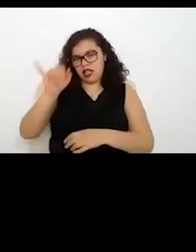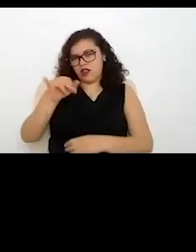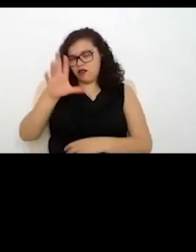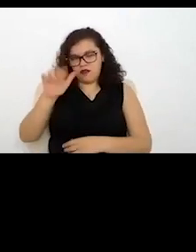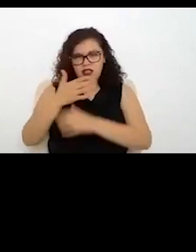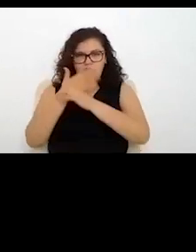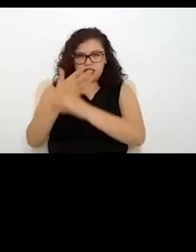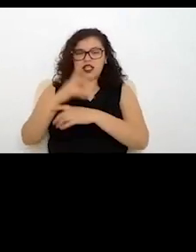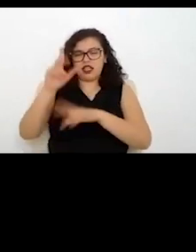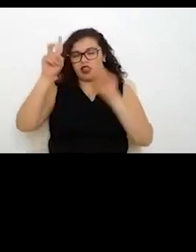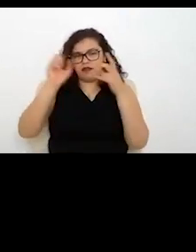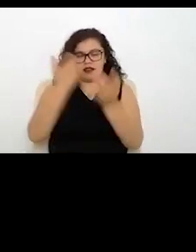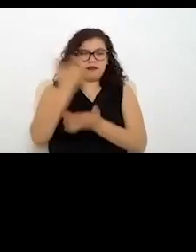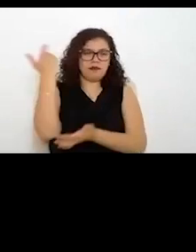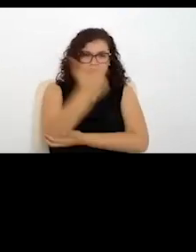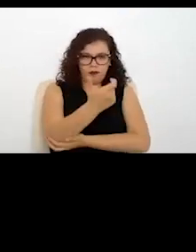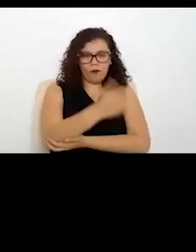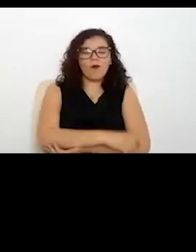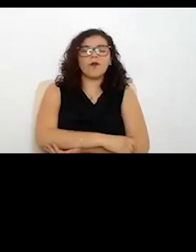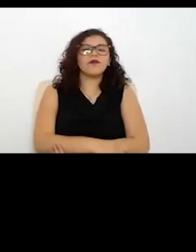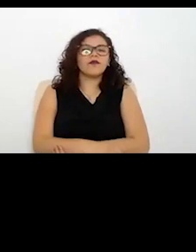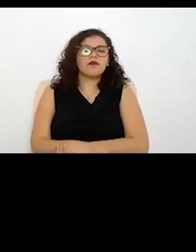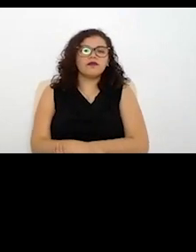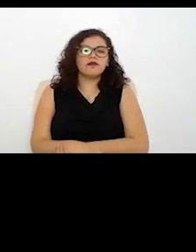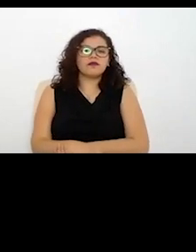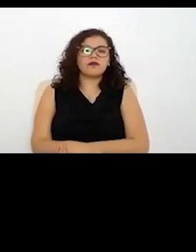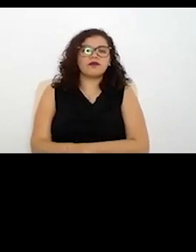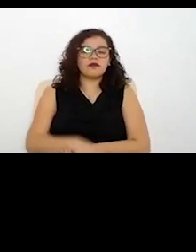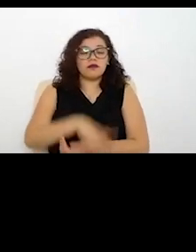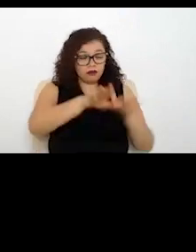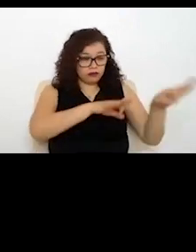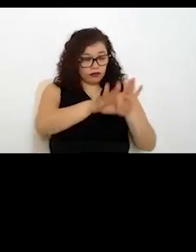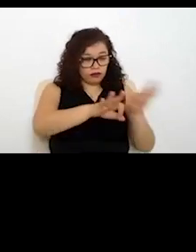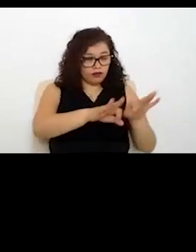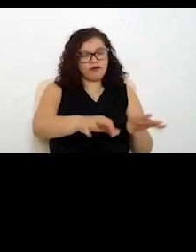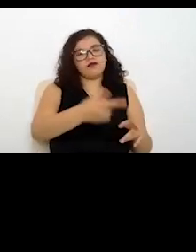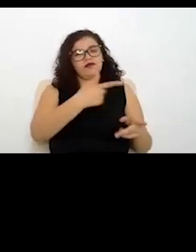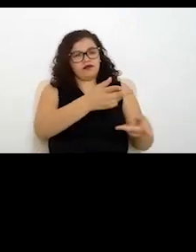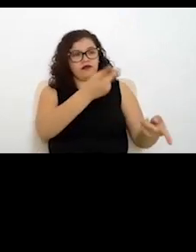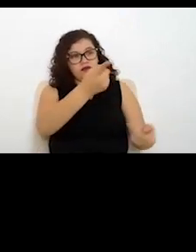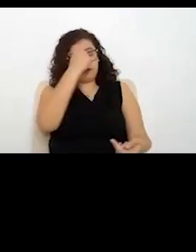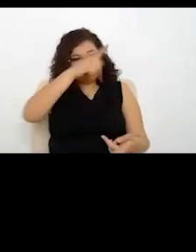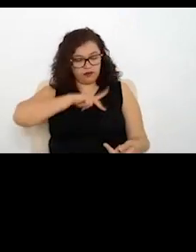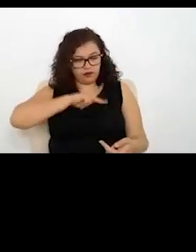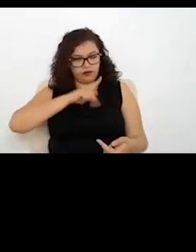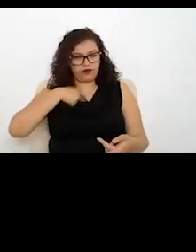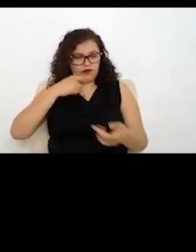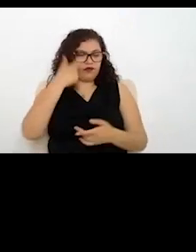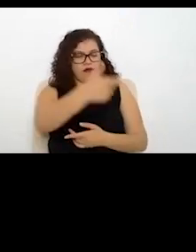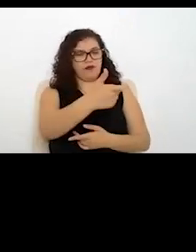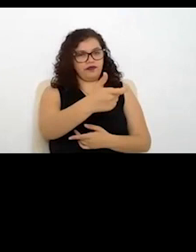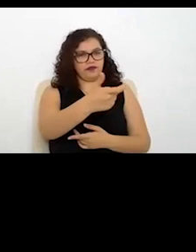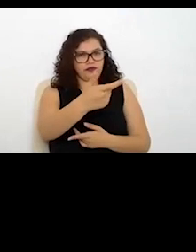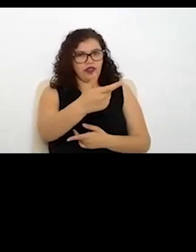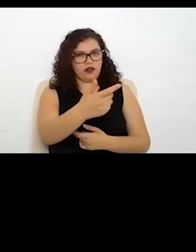tema del salario, una retribución que se da al trabajador por su trabajo, que es igual a proporcionalmente